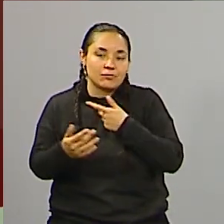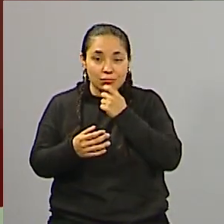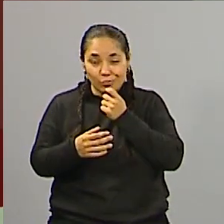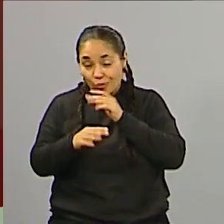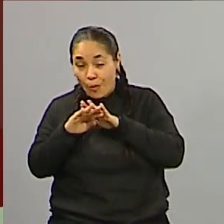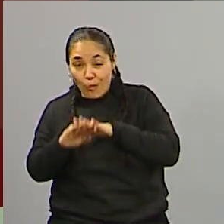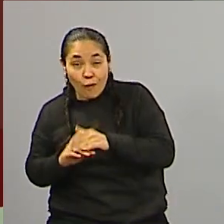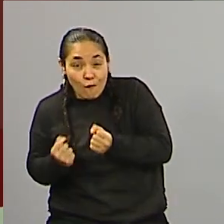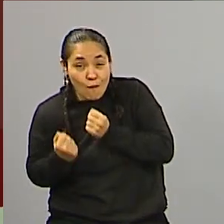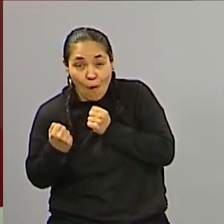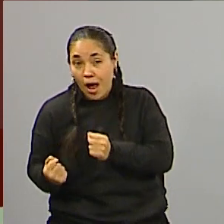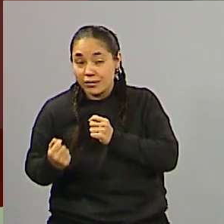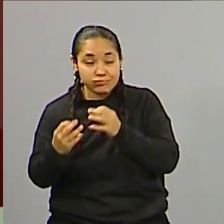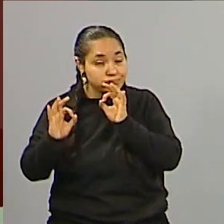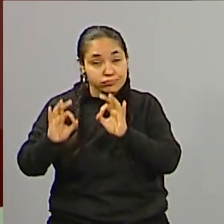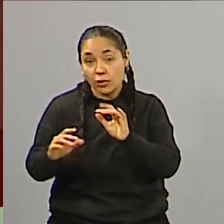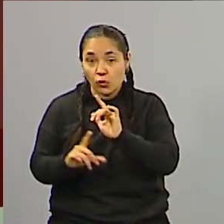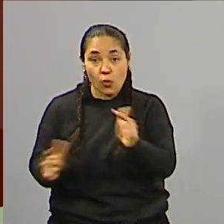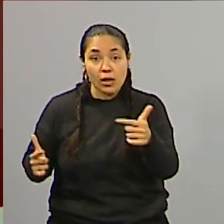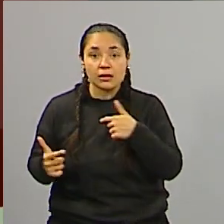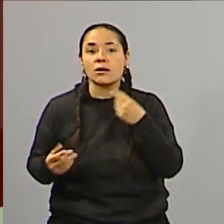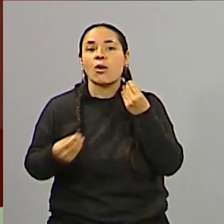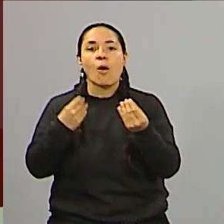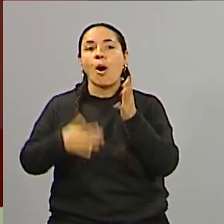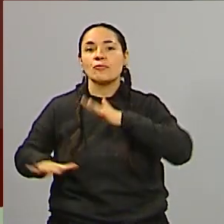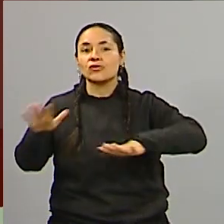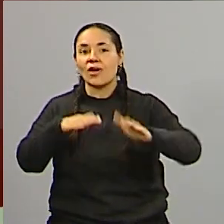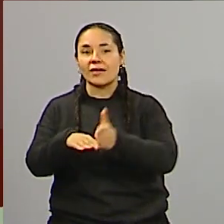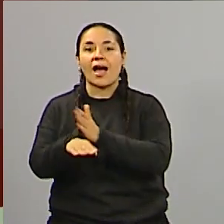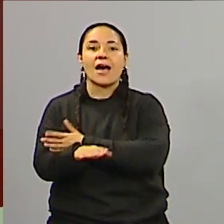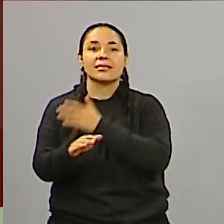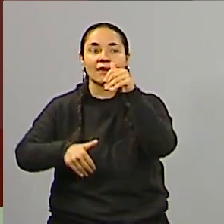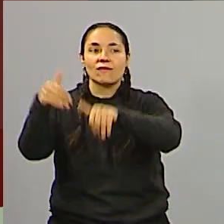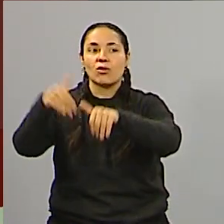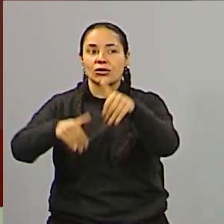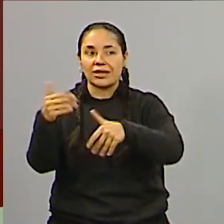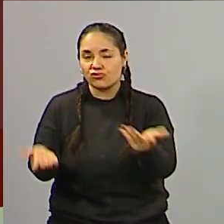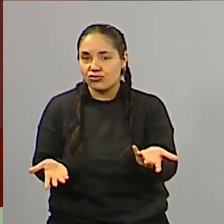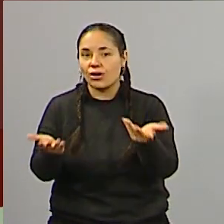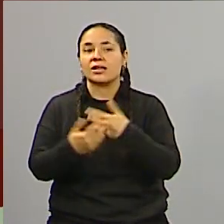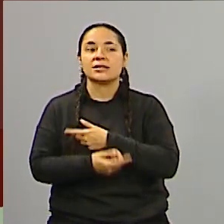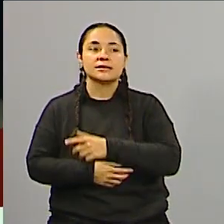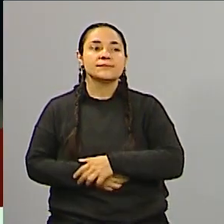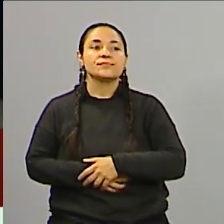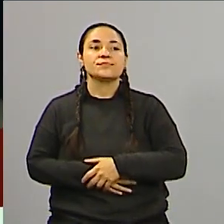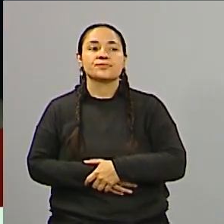ahí ese apoyo que es muy fuerte y que es primordial en una campaña? ¿Cómo se hace? ¿Cómo se lleva